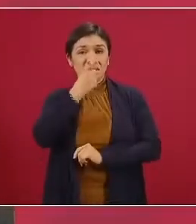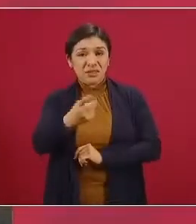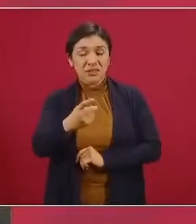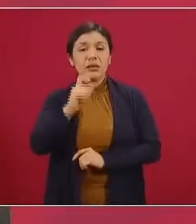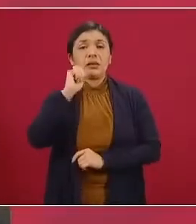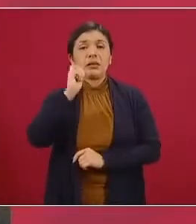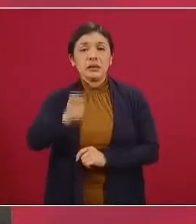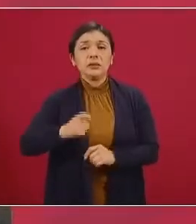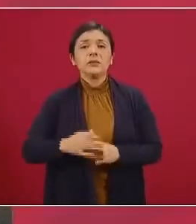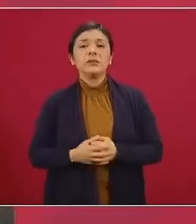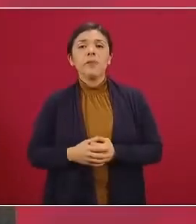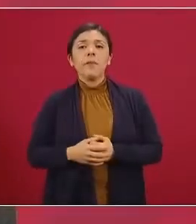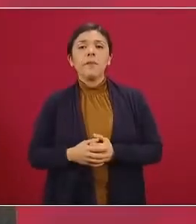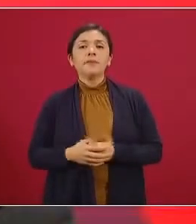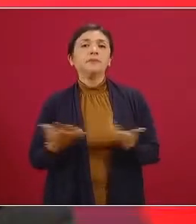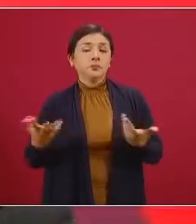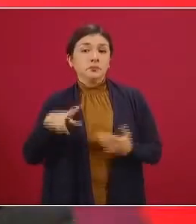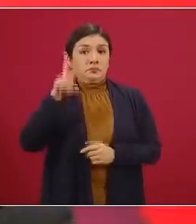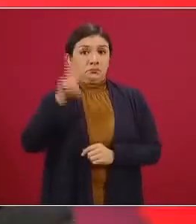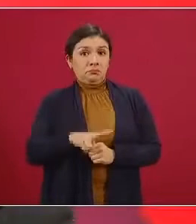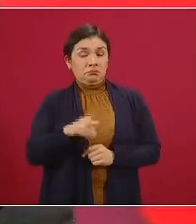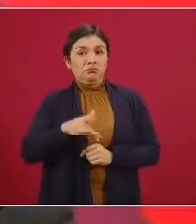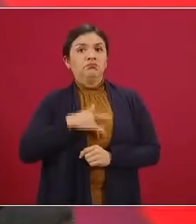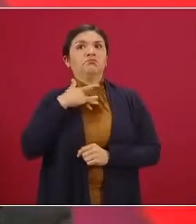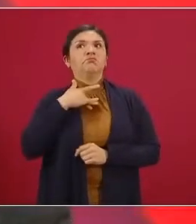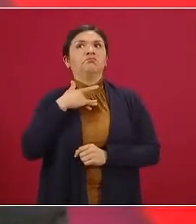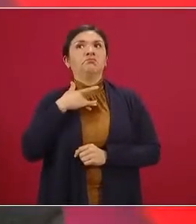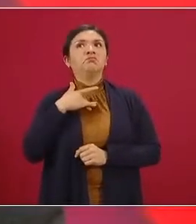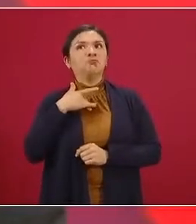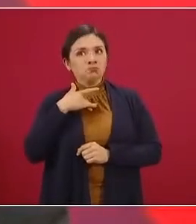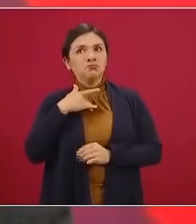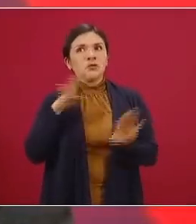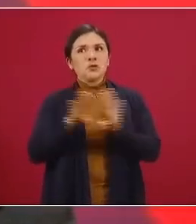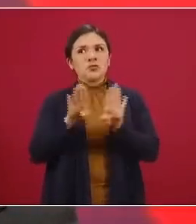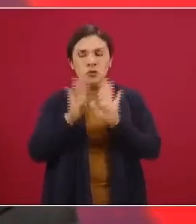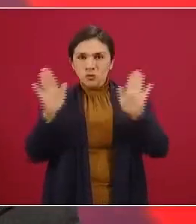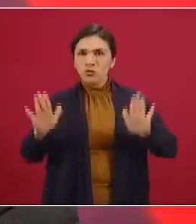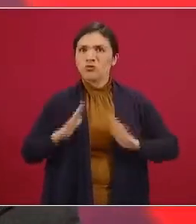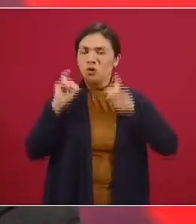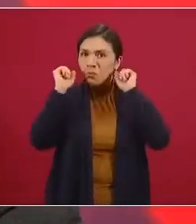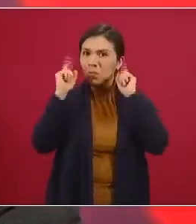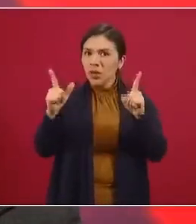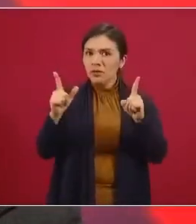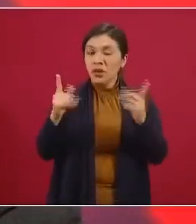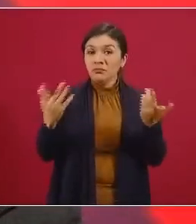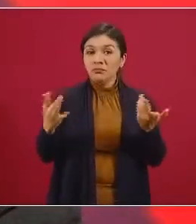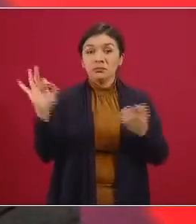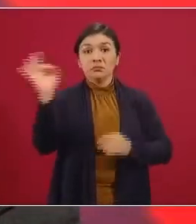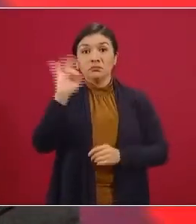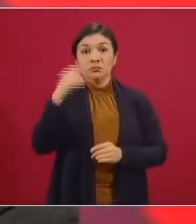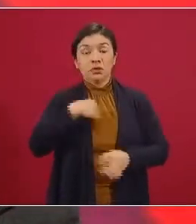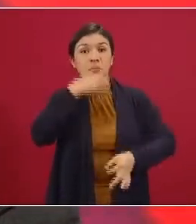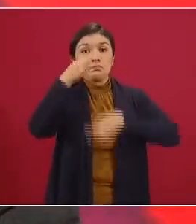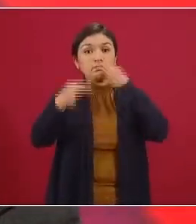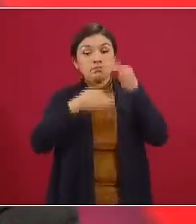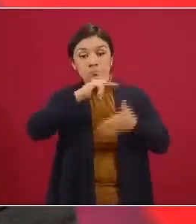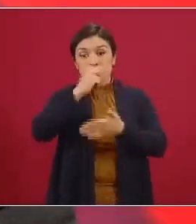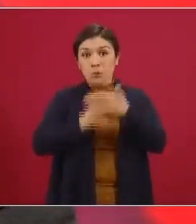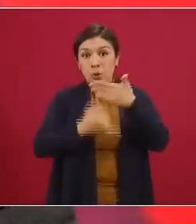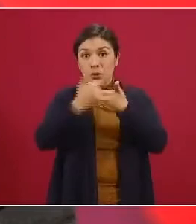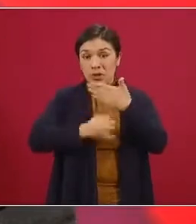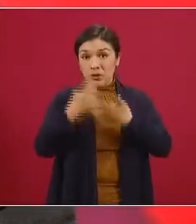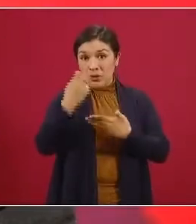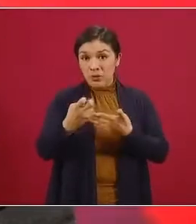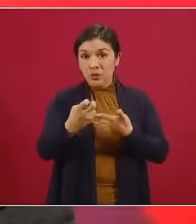comentó es algo que nos ha resultado un tanto sorprendente, que cuando anunciamos este proyecto,